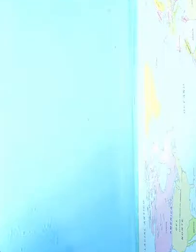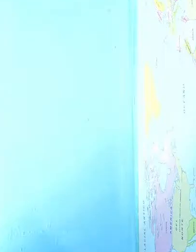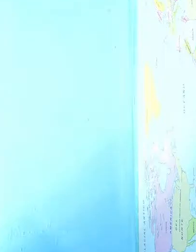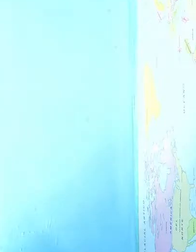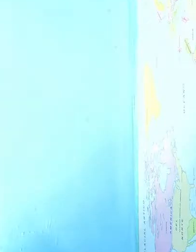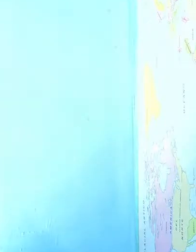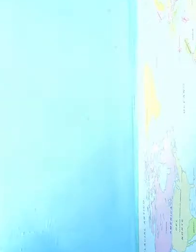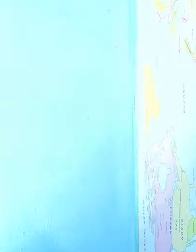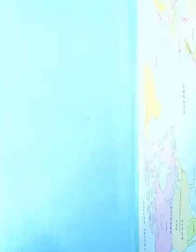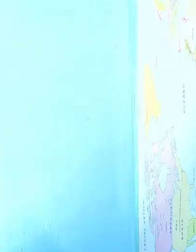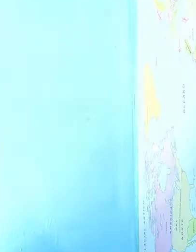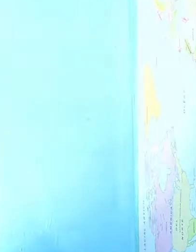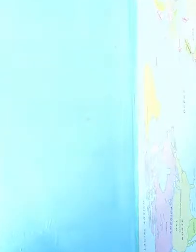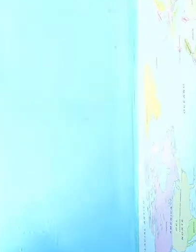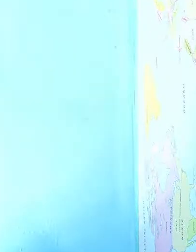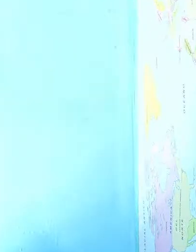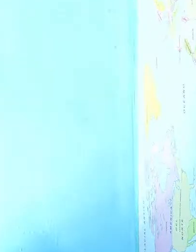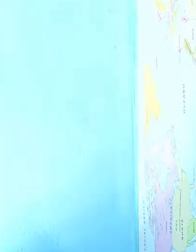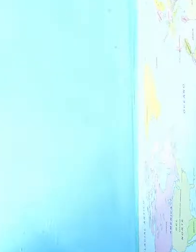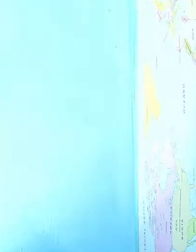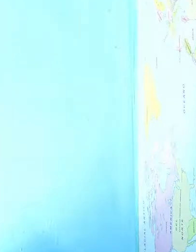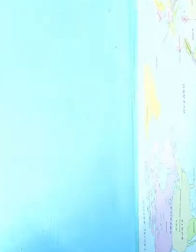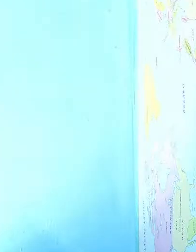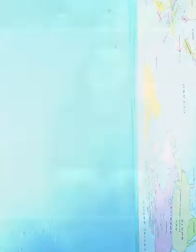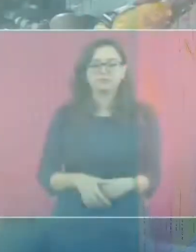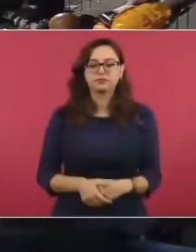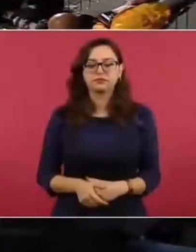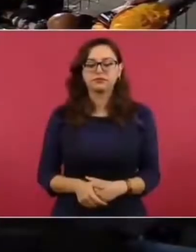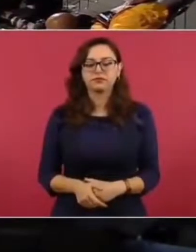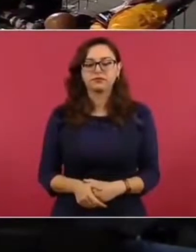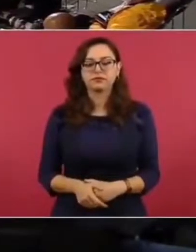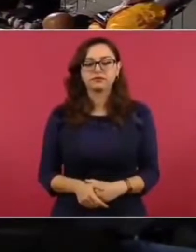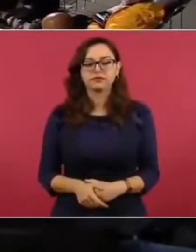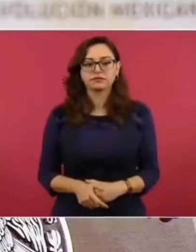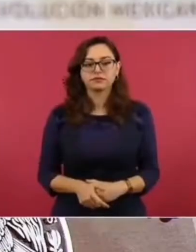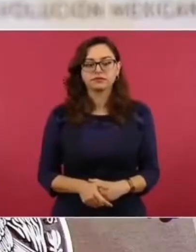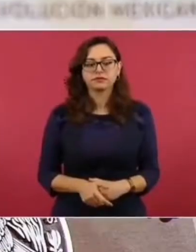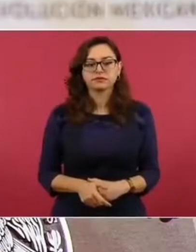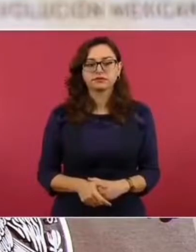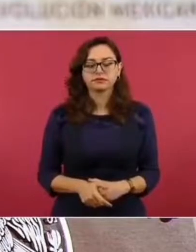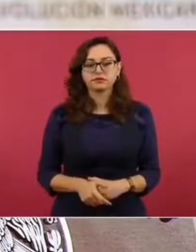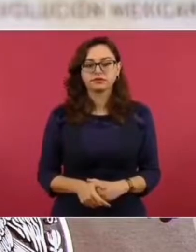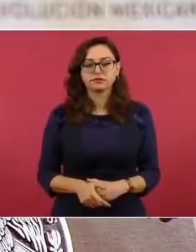prisión preventiva oficiosa. Pues yo pienso que